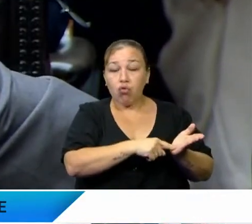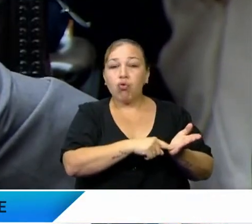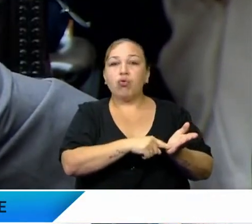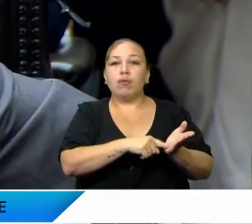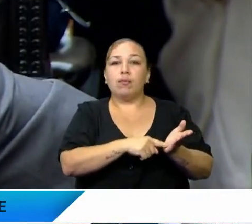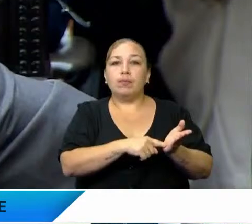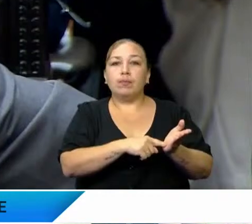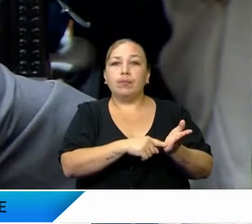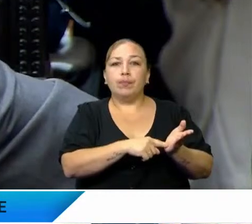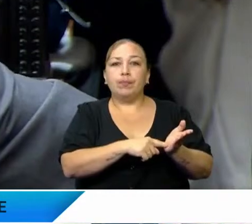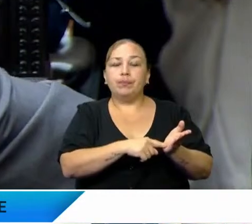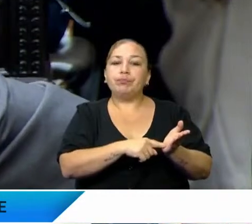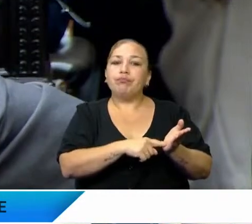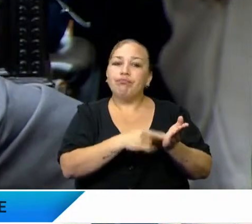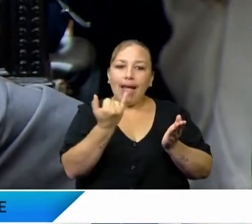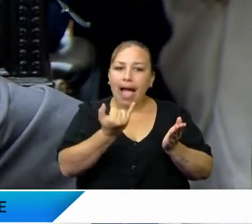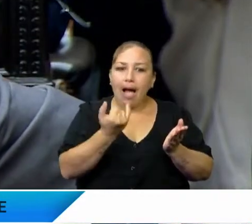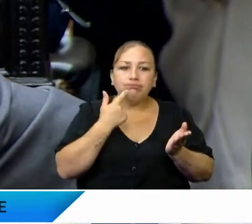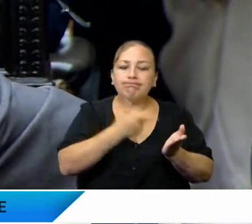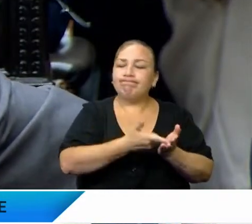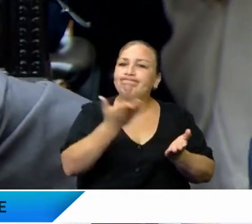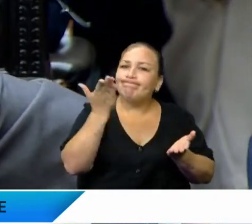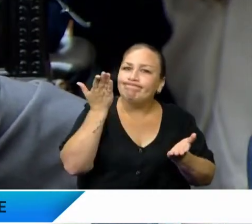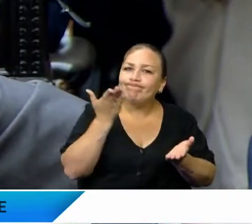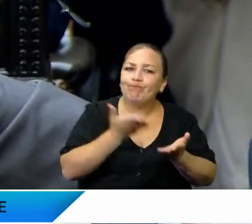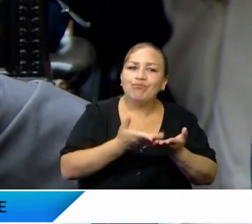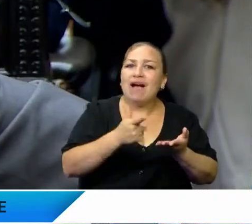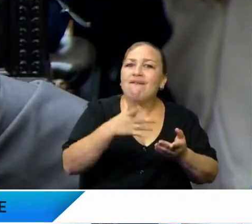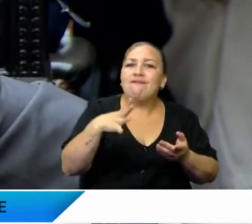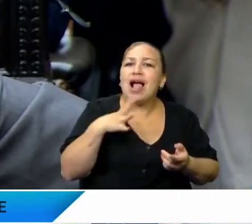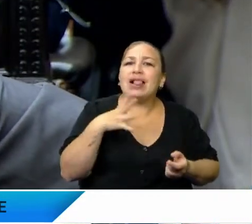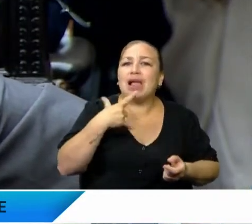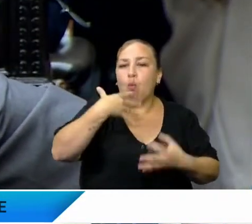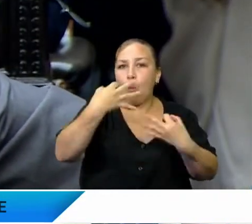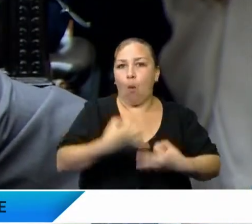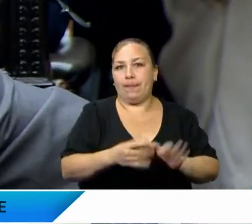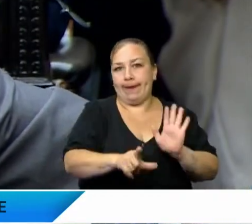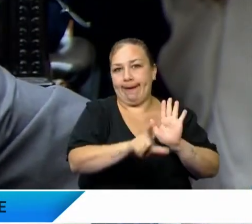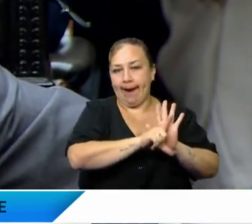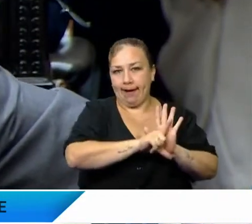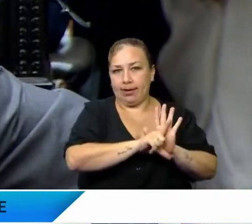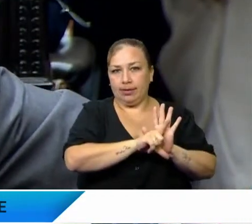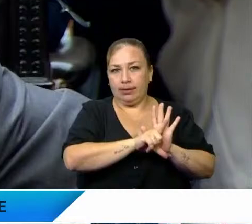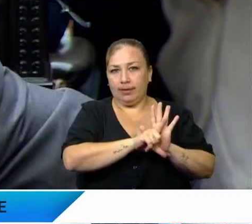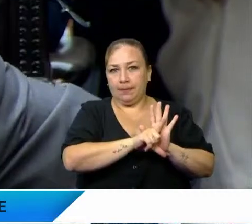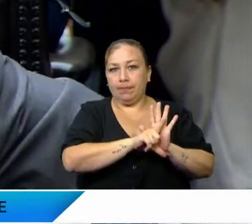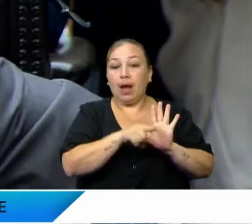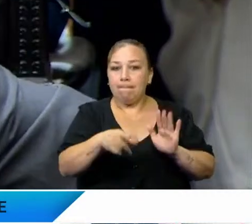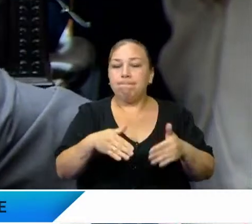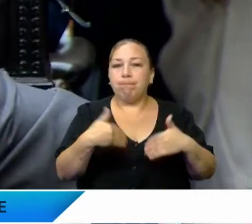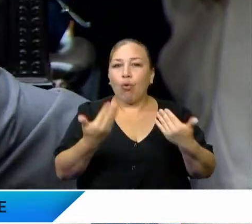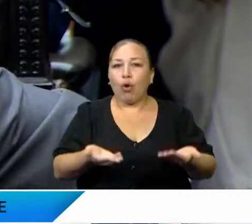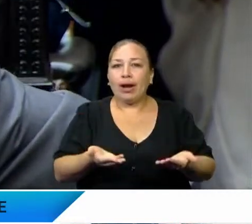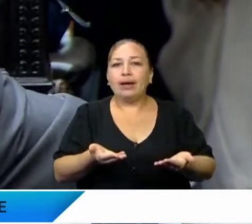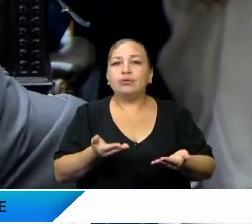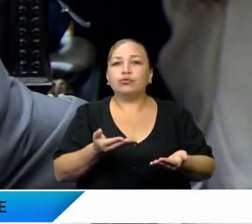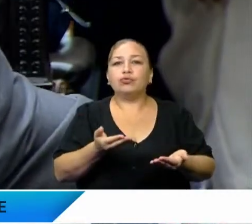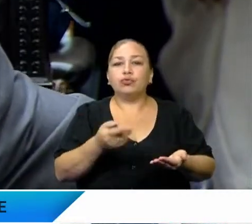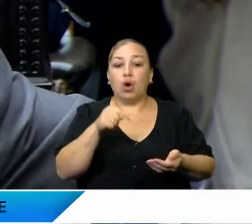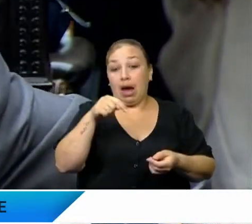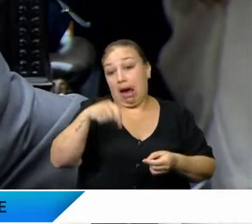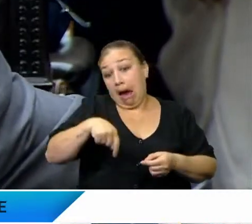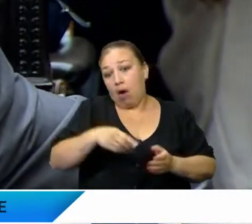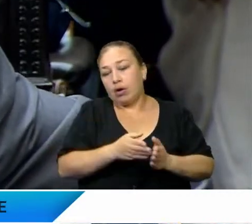realmente marca una exigencia que no ha estado cumplida en esta ley y que por eso justifica, al menos por ahora,